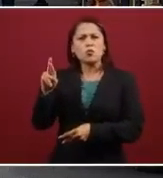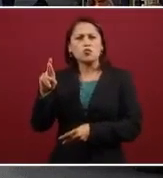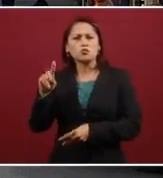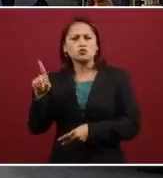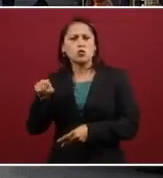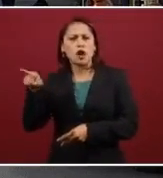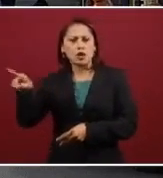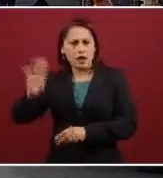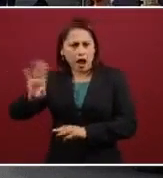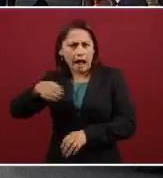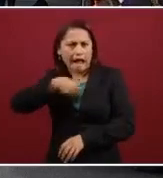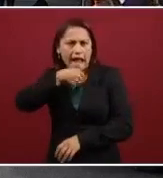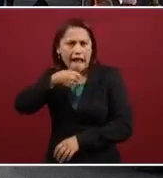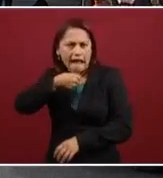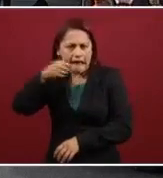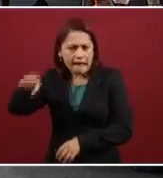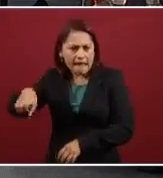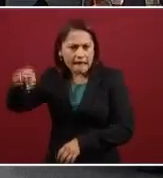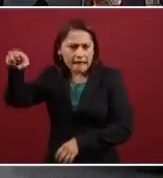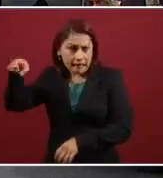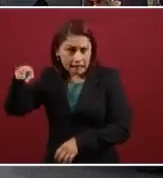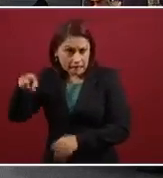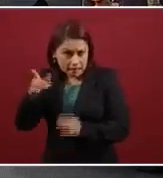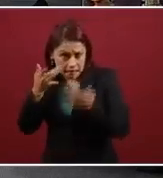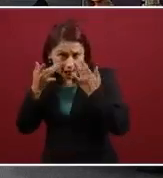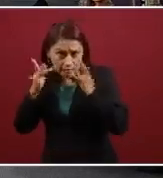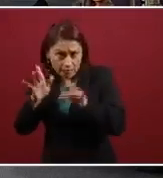No, puro jovenazo.